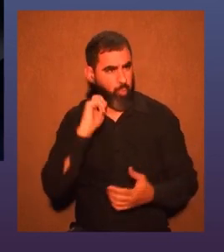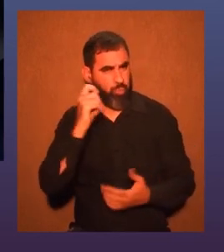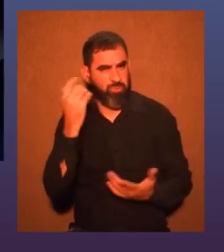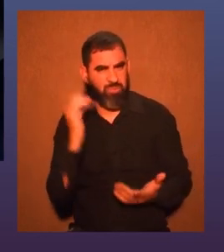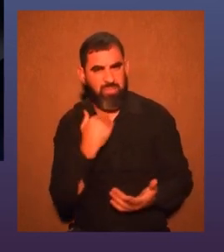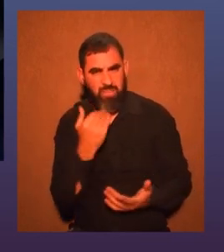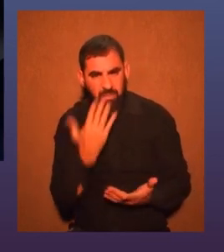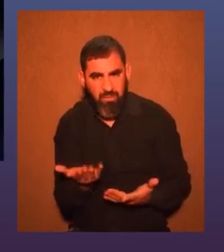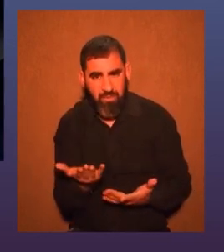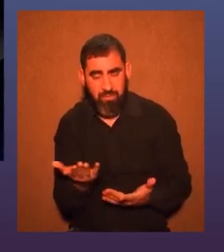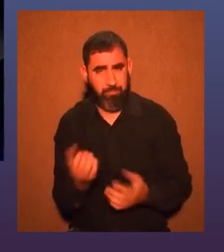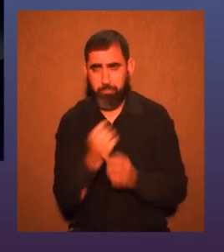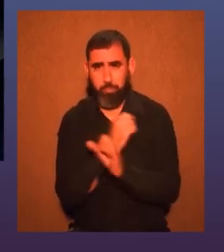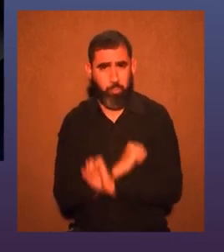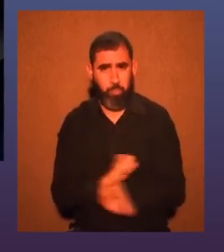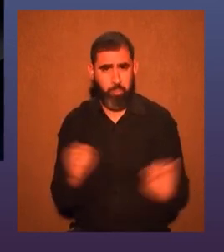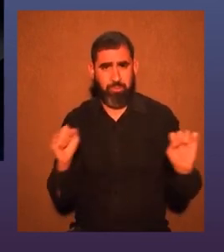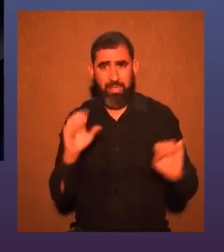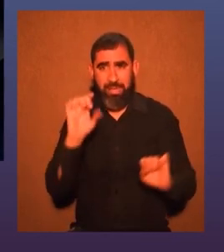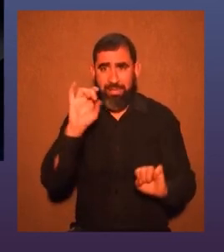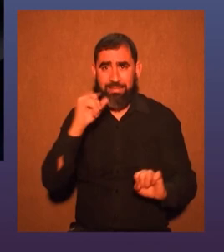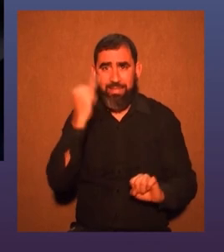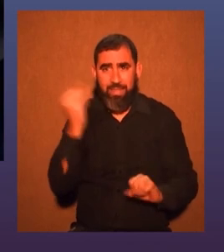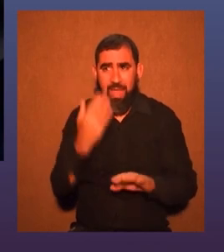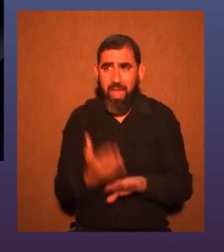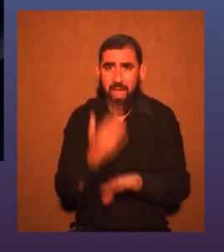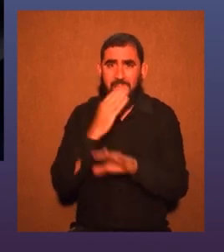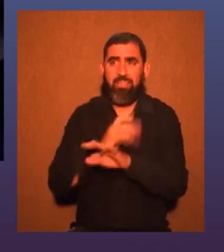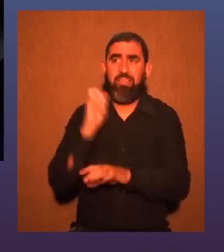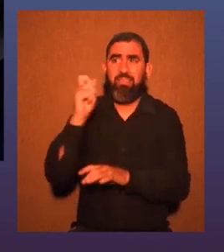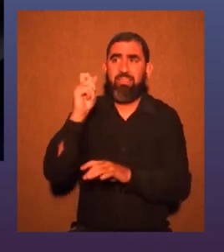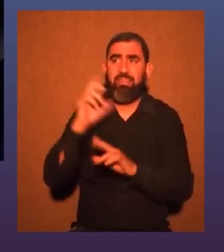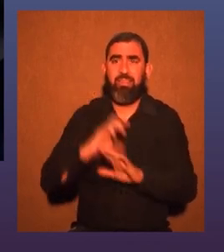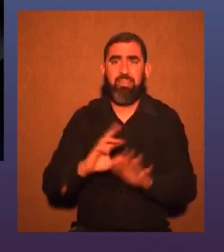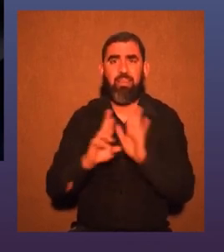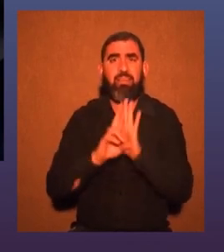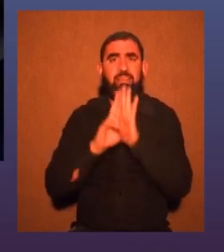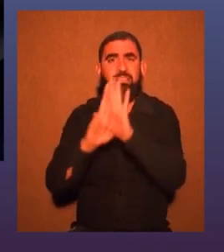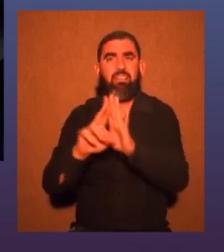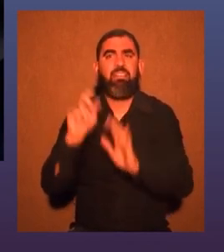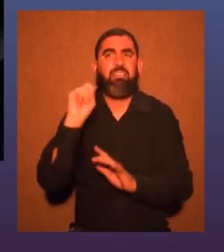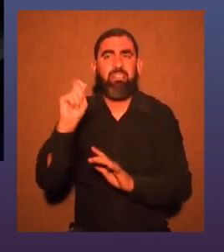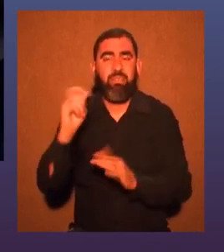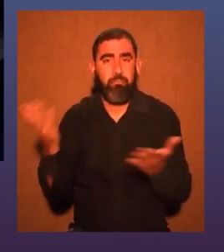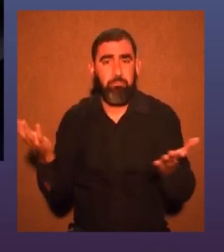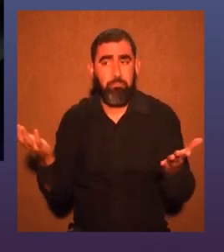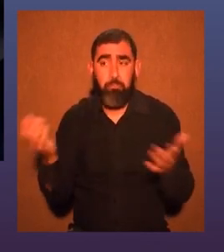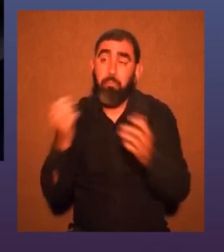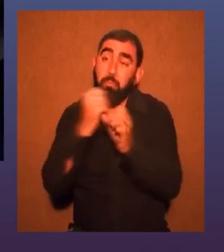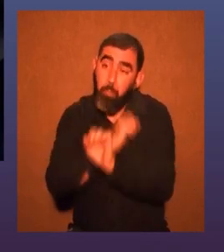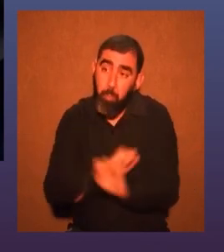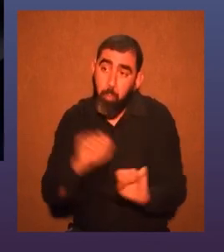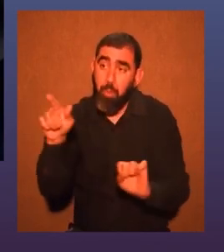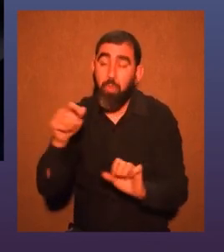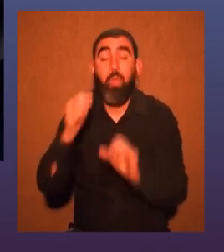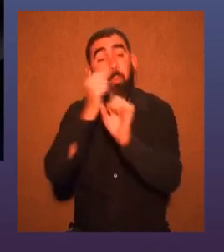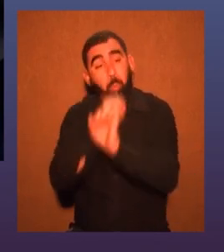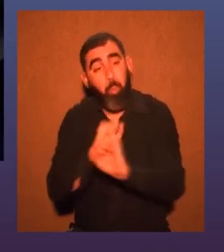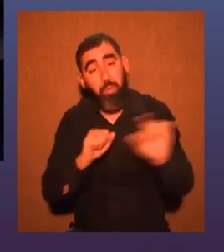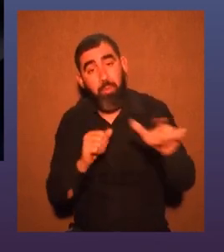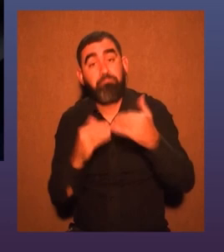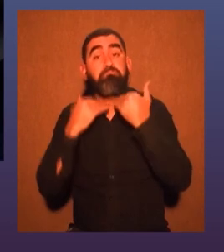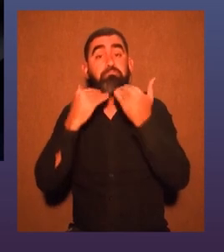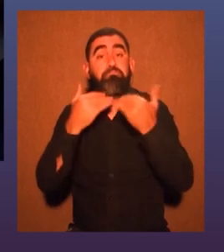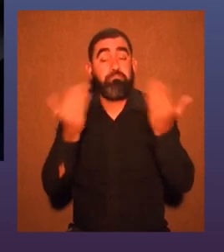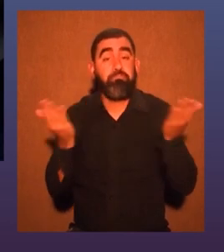decía, ¿cómo que no se sabe? Y yo decía, hasta 15 días antes no sabés quién va a ser. ¿Quién va a ser protagonista? Bueno, sí, puede ser fulanito. ¿Cómo puede ser fulanito?